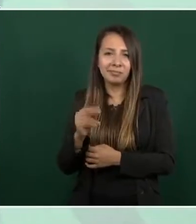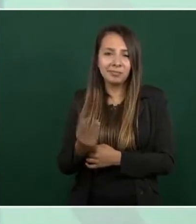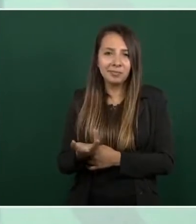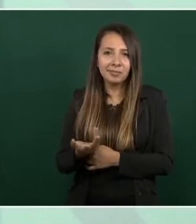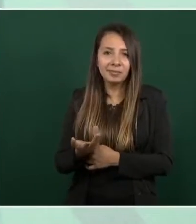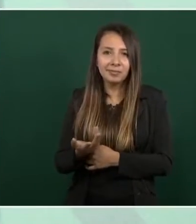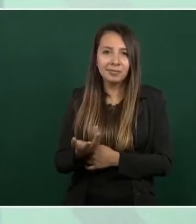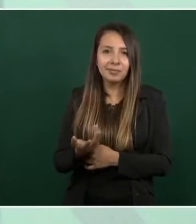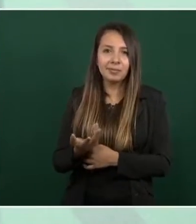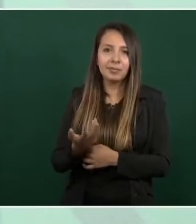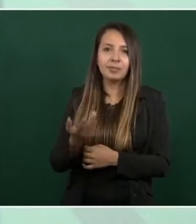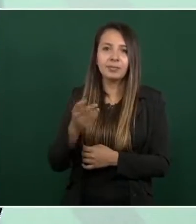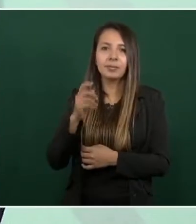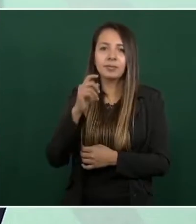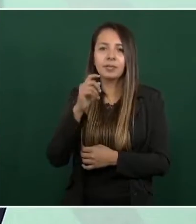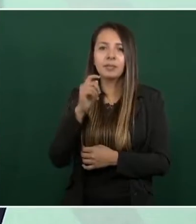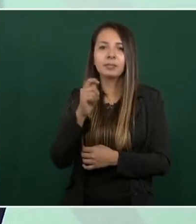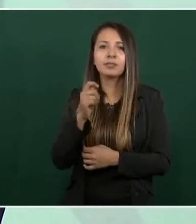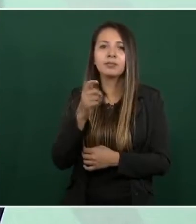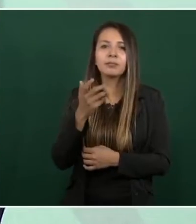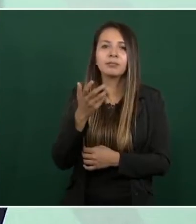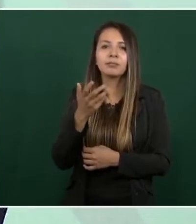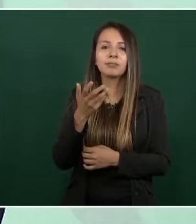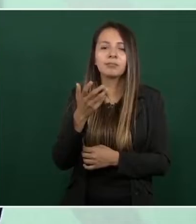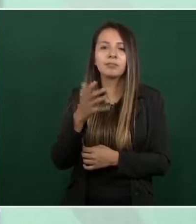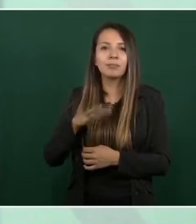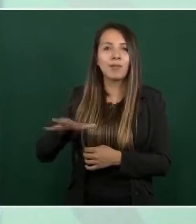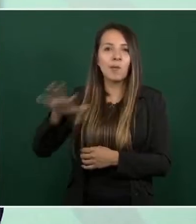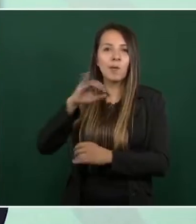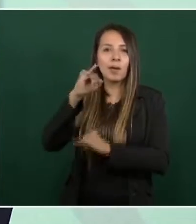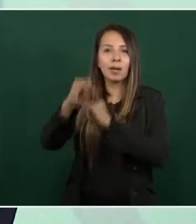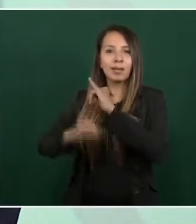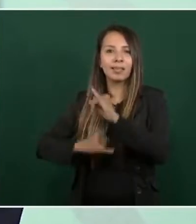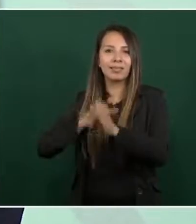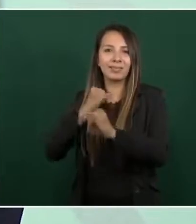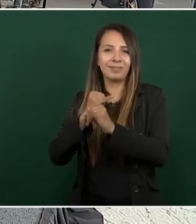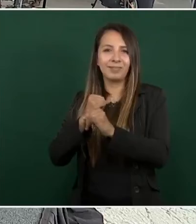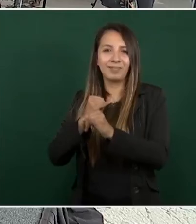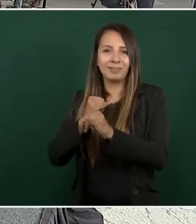que las agencias internacionales entraban